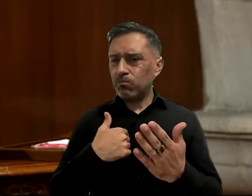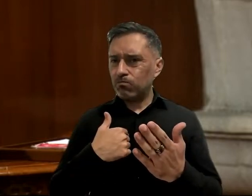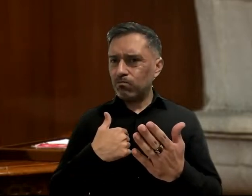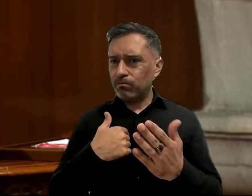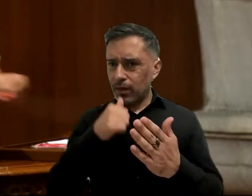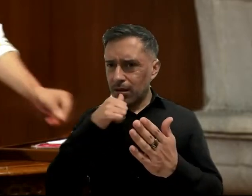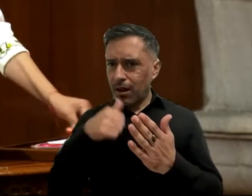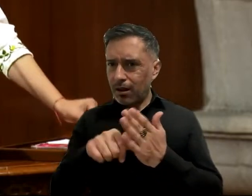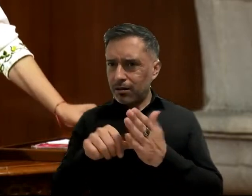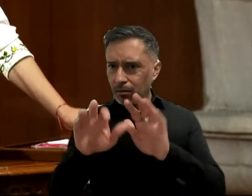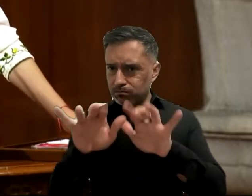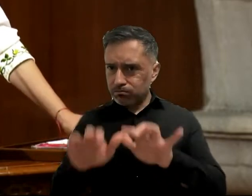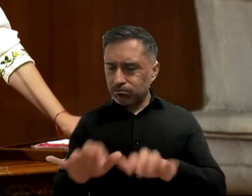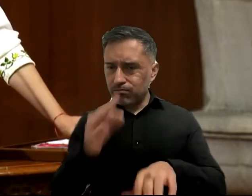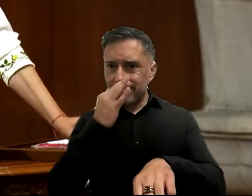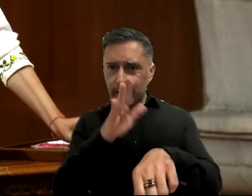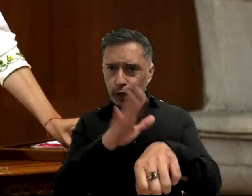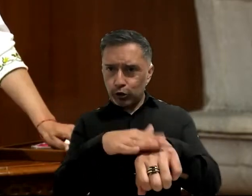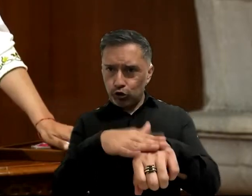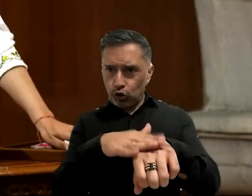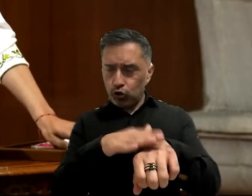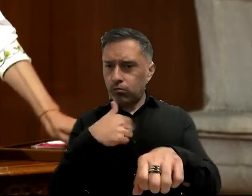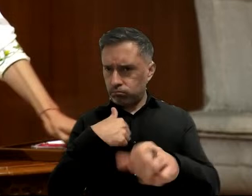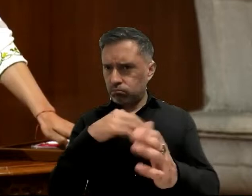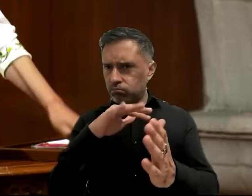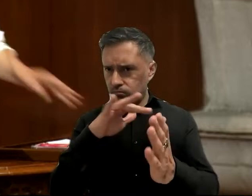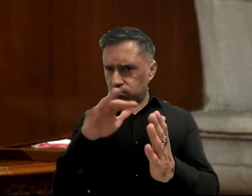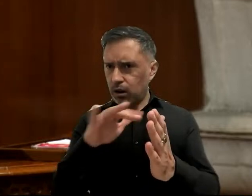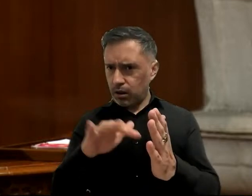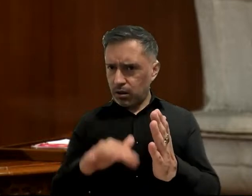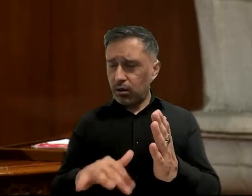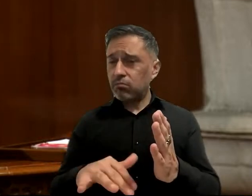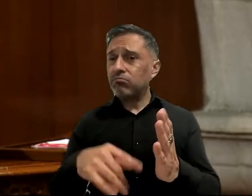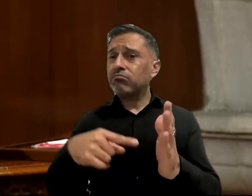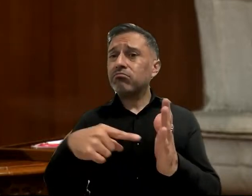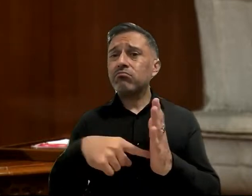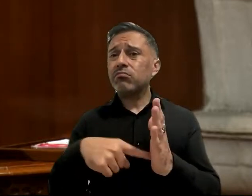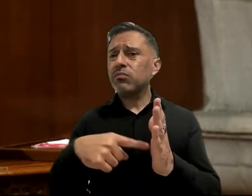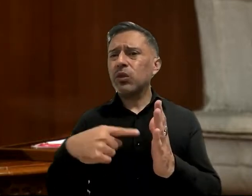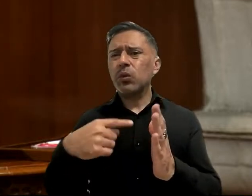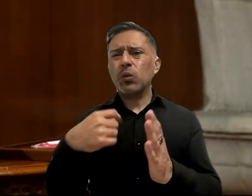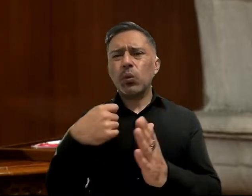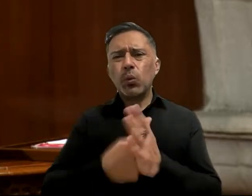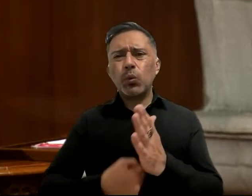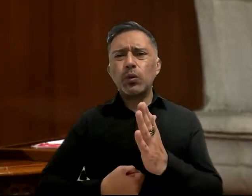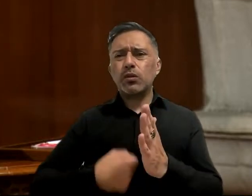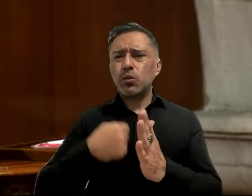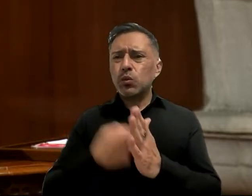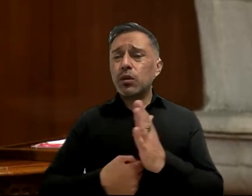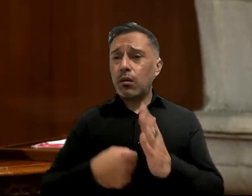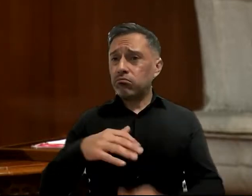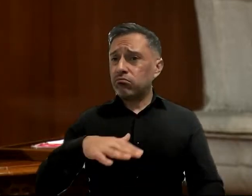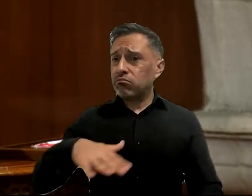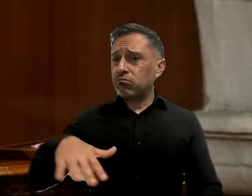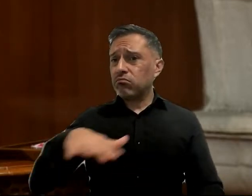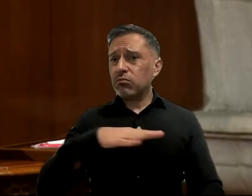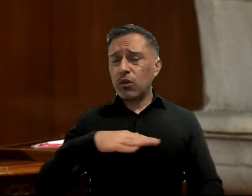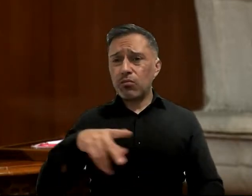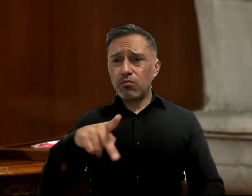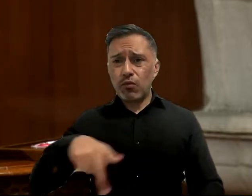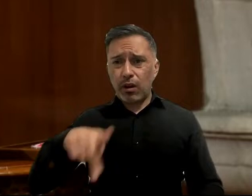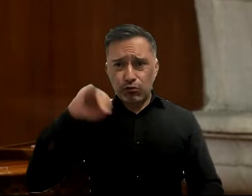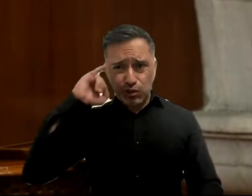exhorto, que es una de las grandes luchas que hemos tenido los pueblos indígenas en el